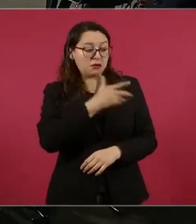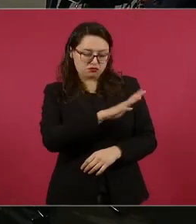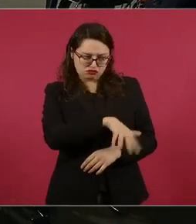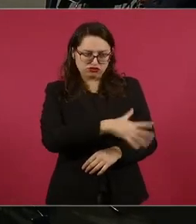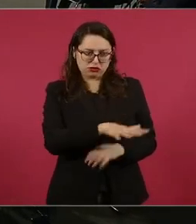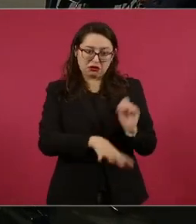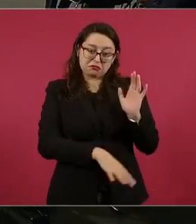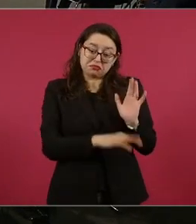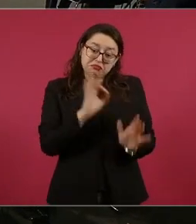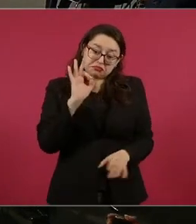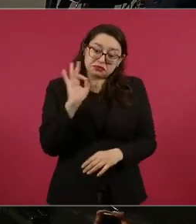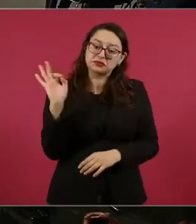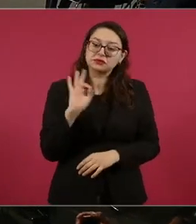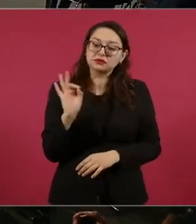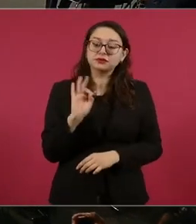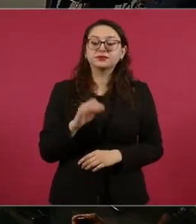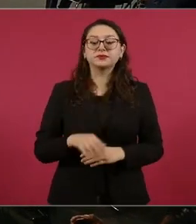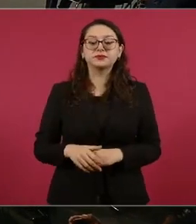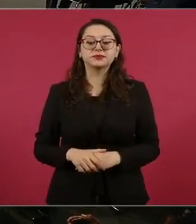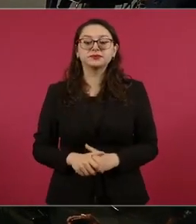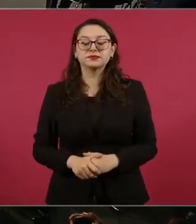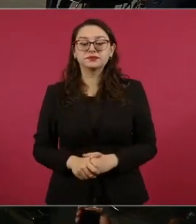encontramos San